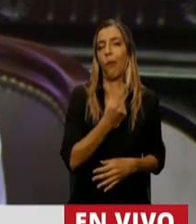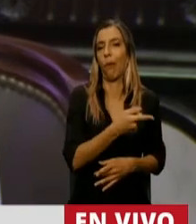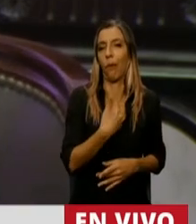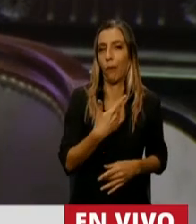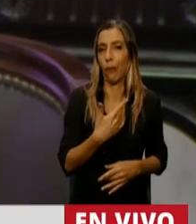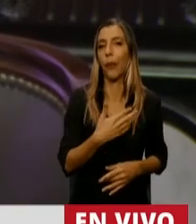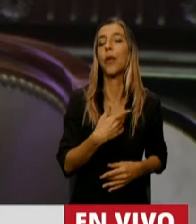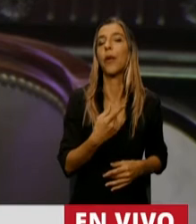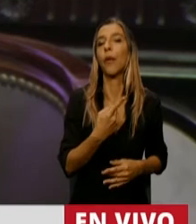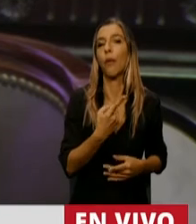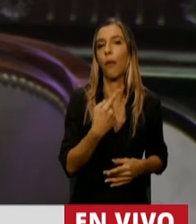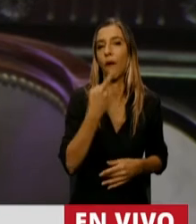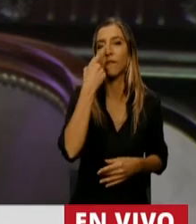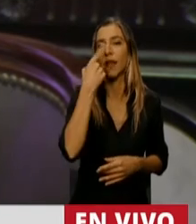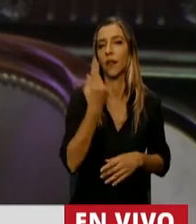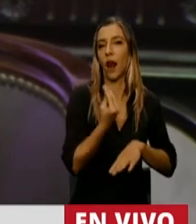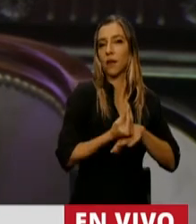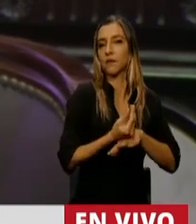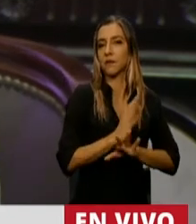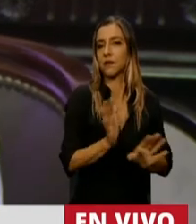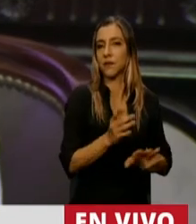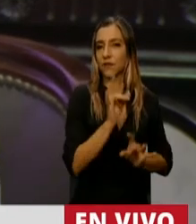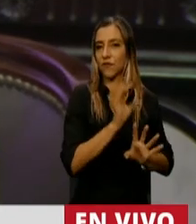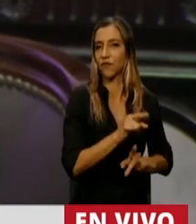les importa la posición en el momento que están,